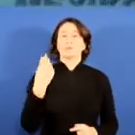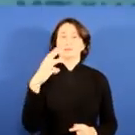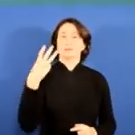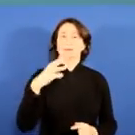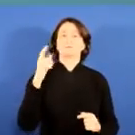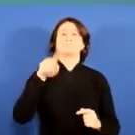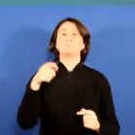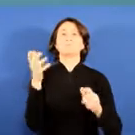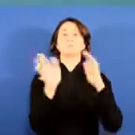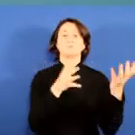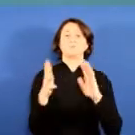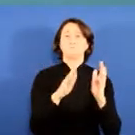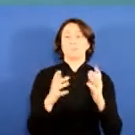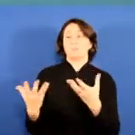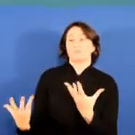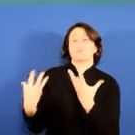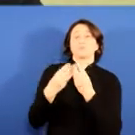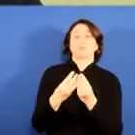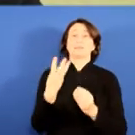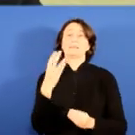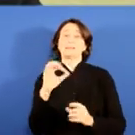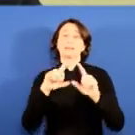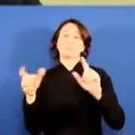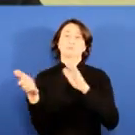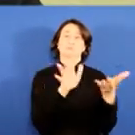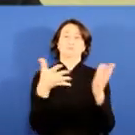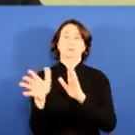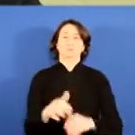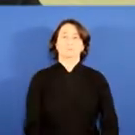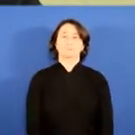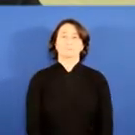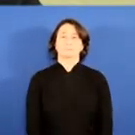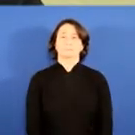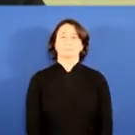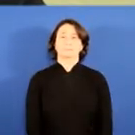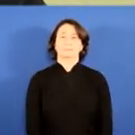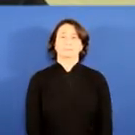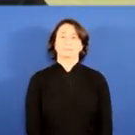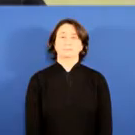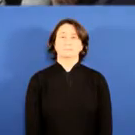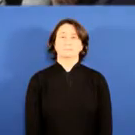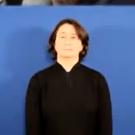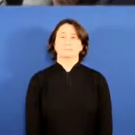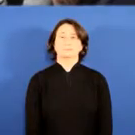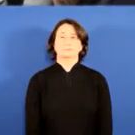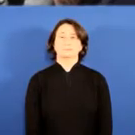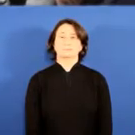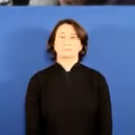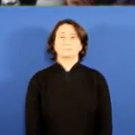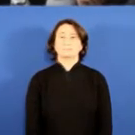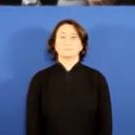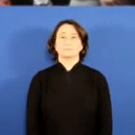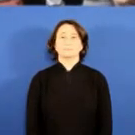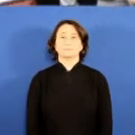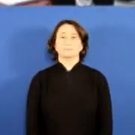Comercio. Un viaje que tendrá lugar en marzo del año que viene y en el que está previsto que participe una treintena de empresas. Igual que en